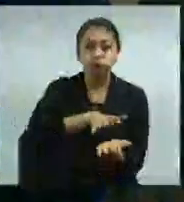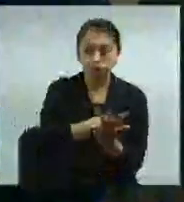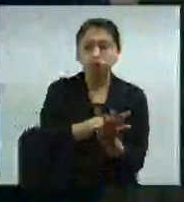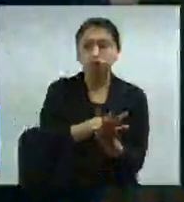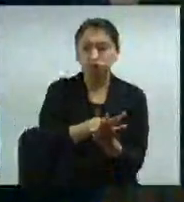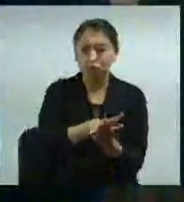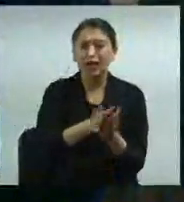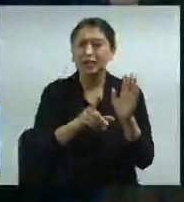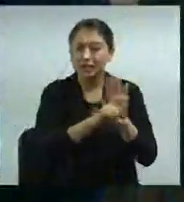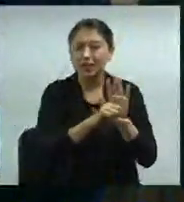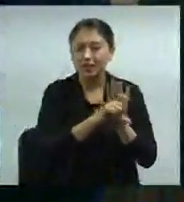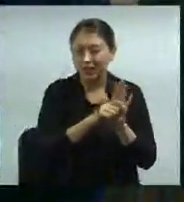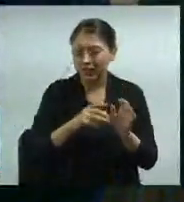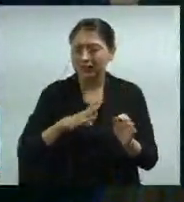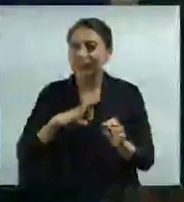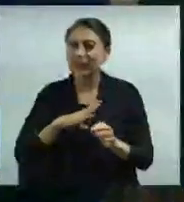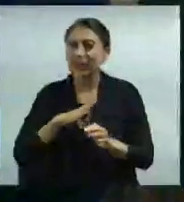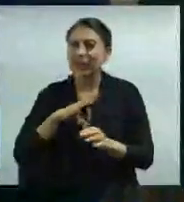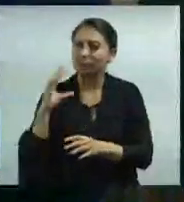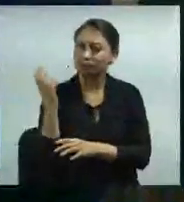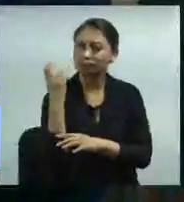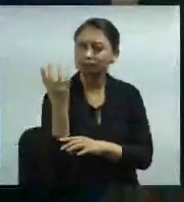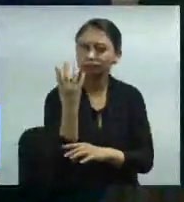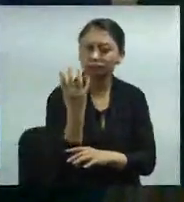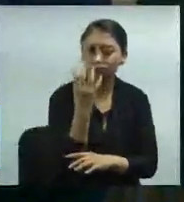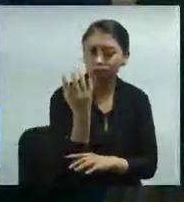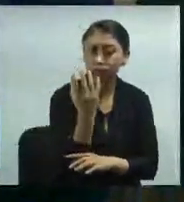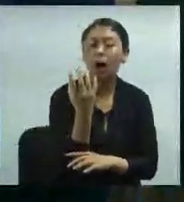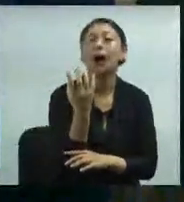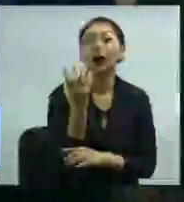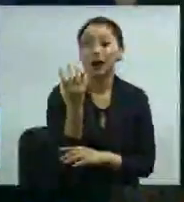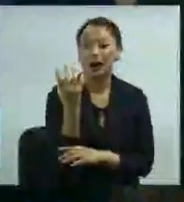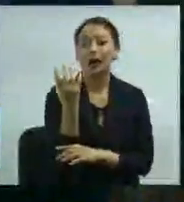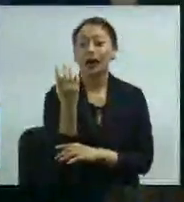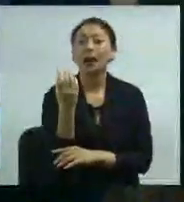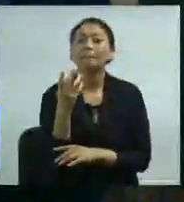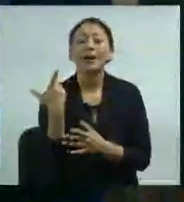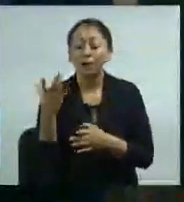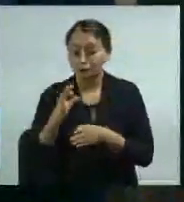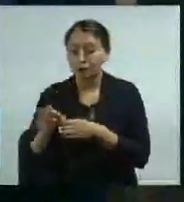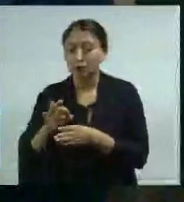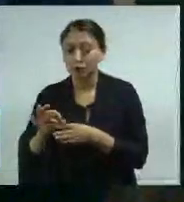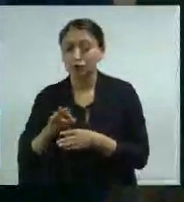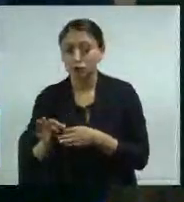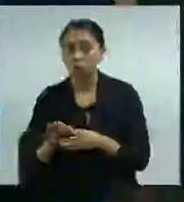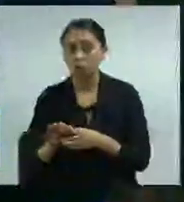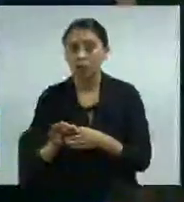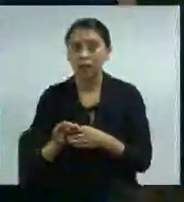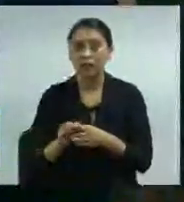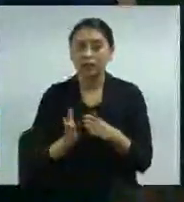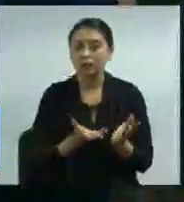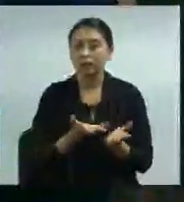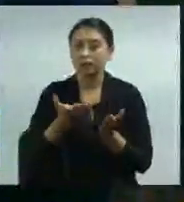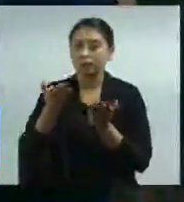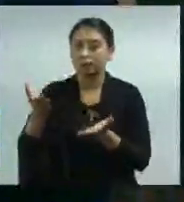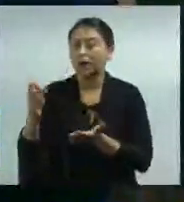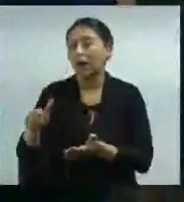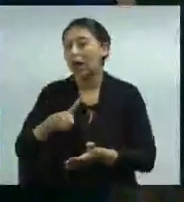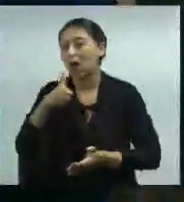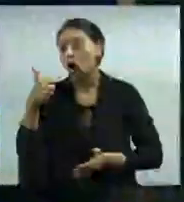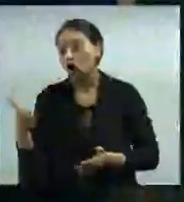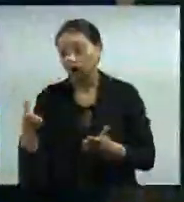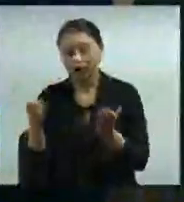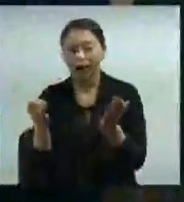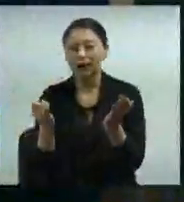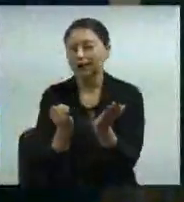estos helicópteros, pero tenerlos con mantenimiento para que estén funcionando. Se le dan a otra institución, se le dan a